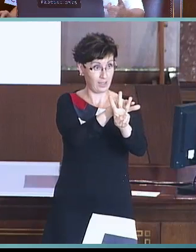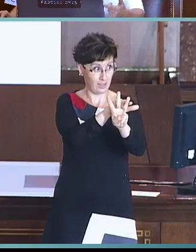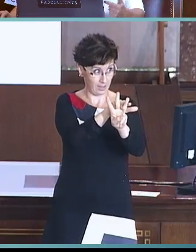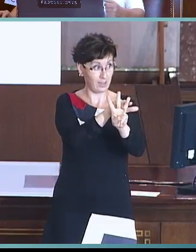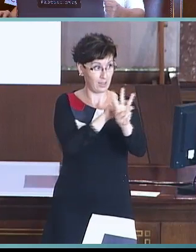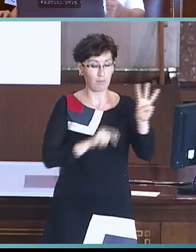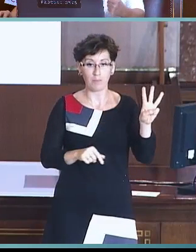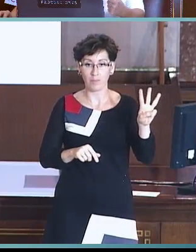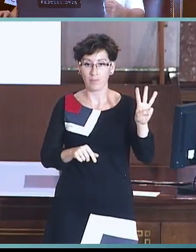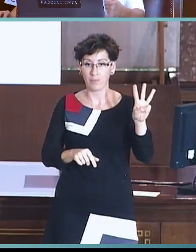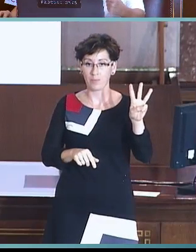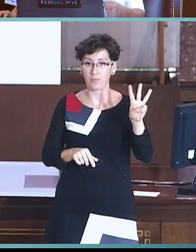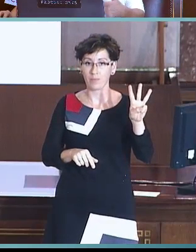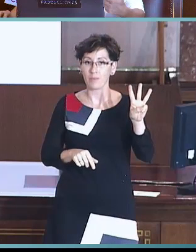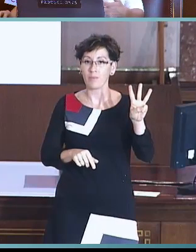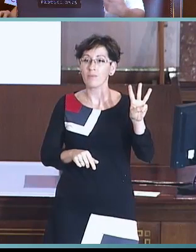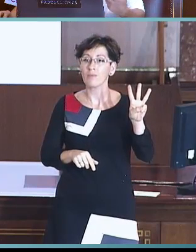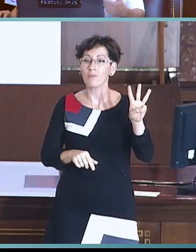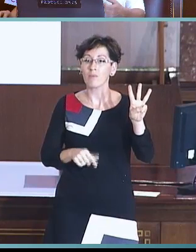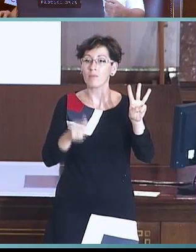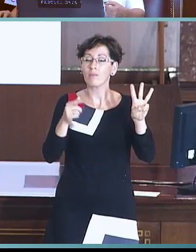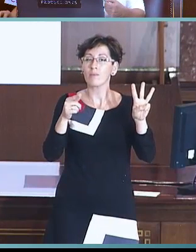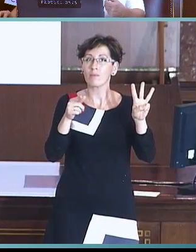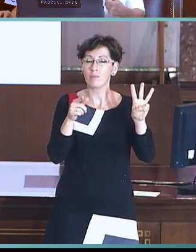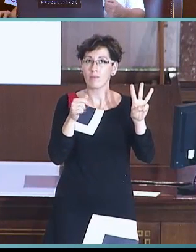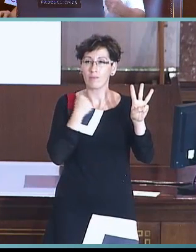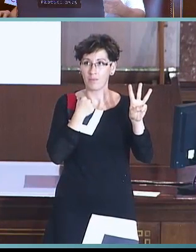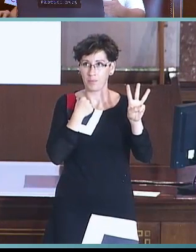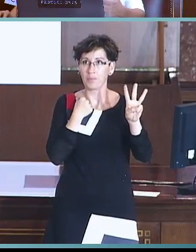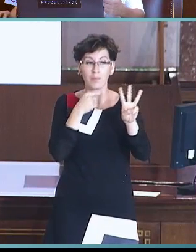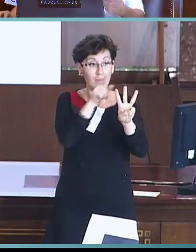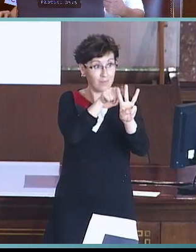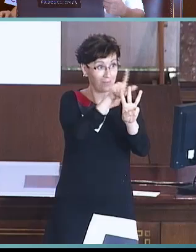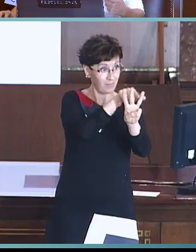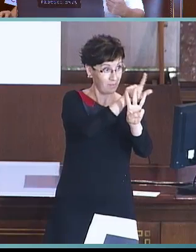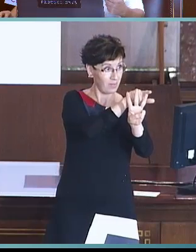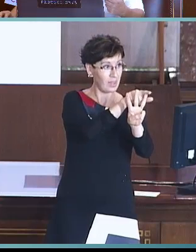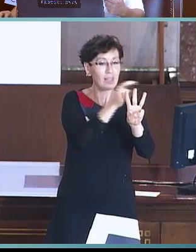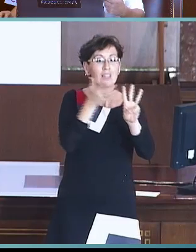y nunca, la palabra que tenga un significado más parecido a